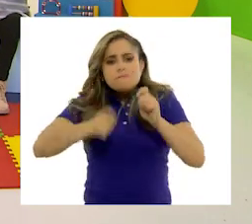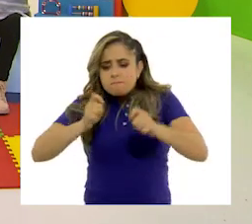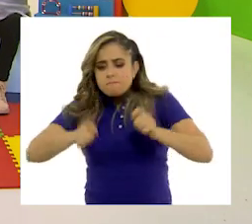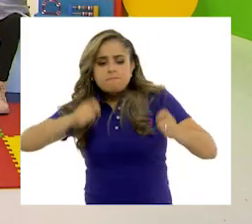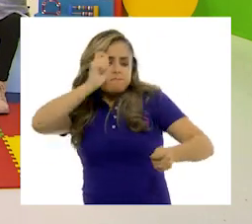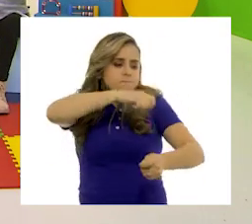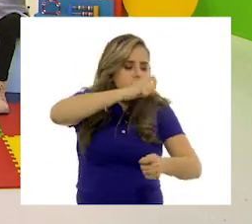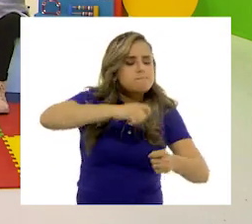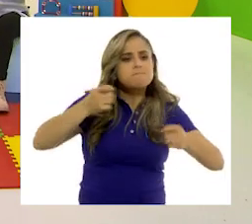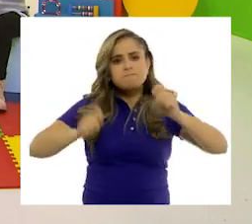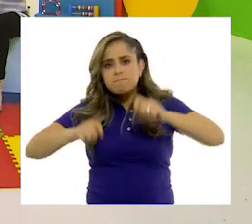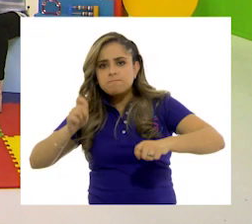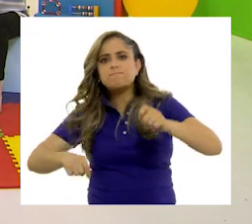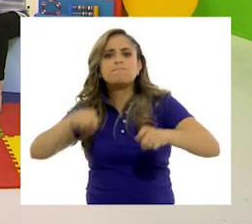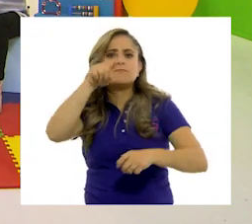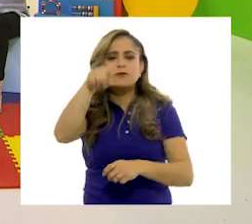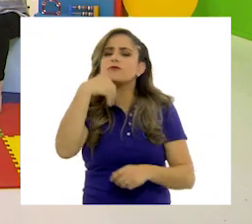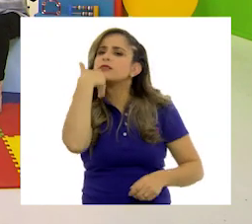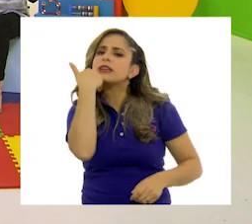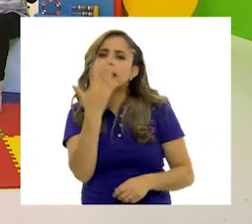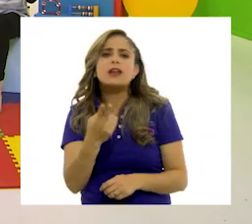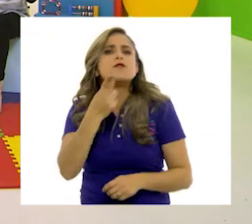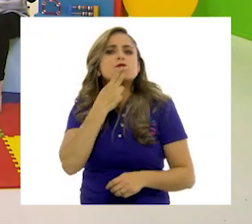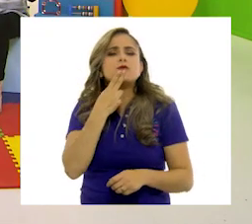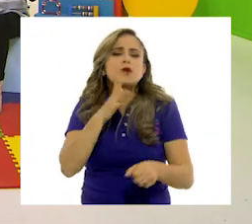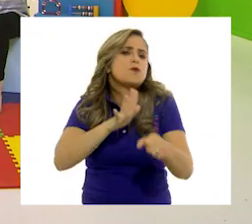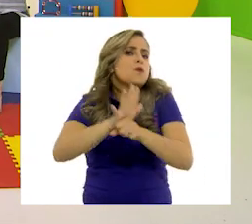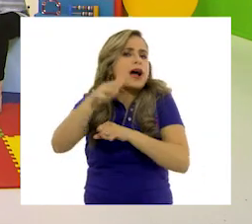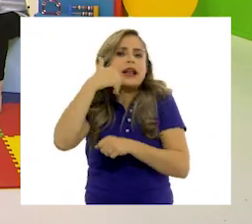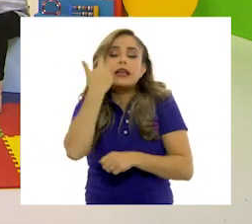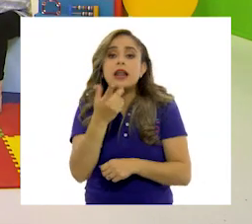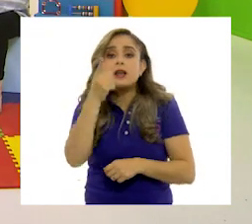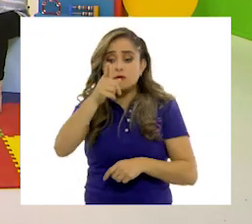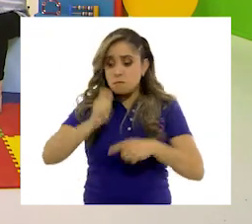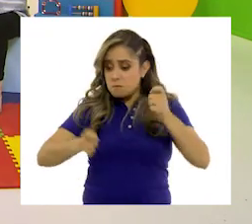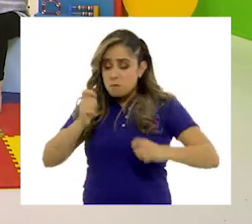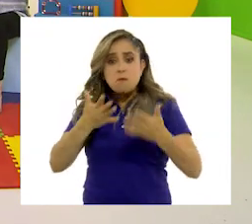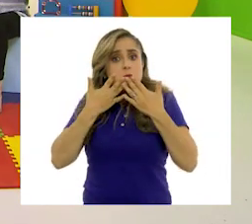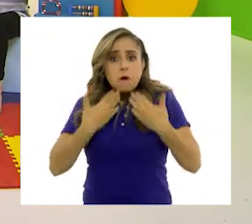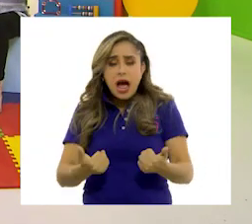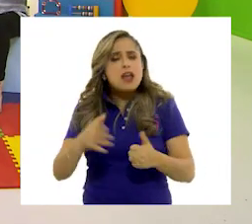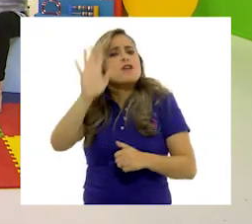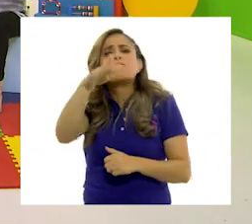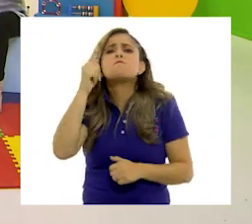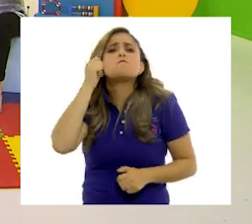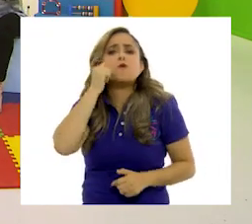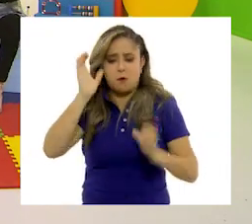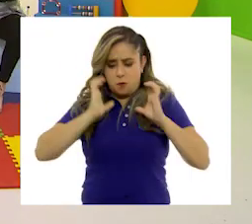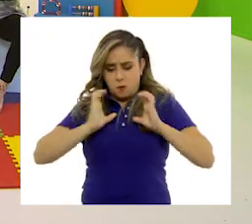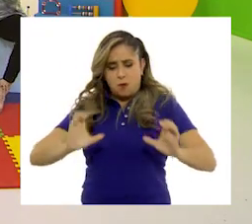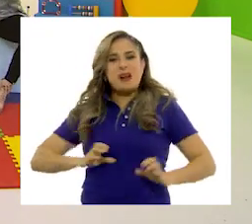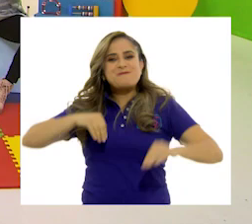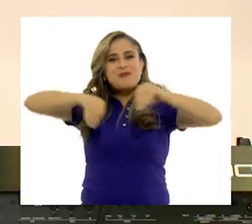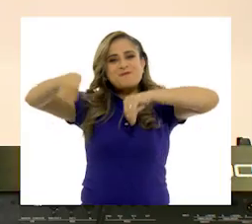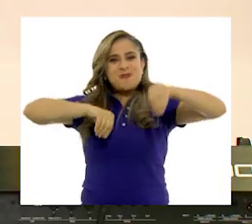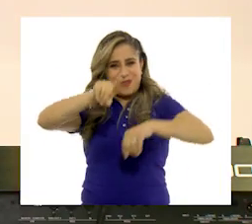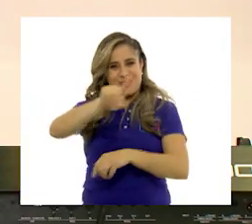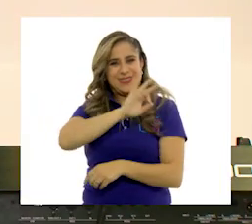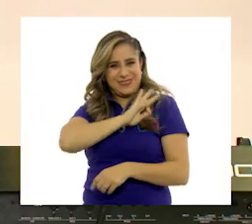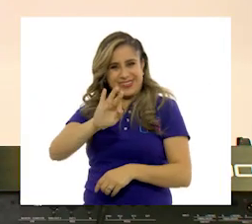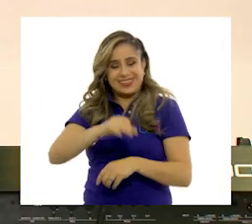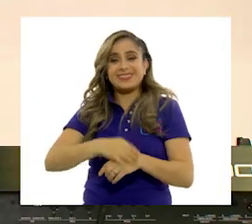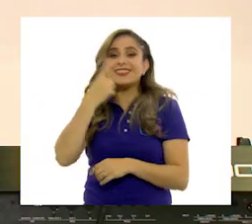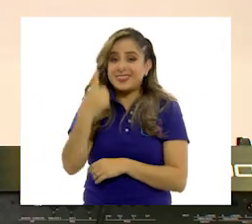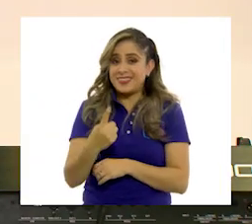o de los objetos con los que van a percutir. Si no tienen nada a la mano, no pasa nada. Lo hacen con su cuerpo. A tu cuenta, Pablo.